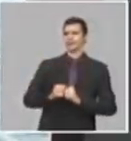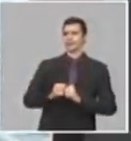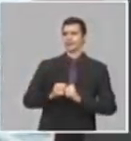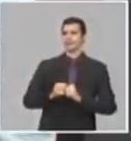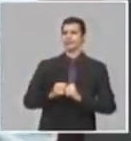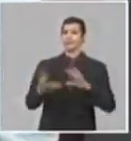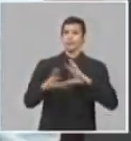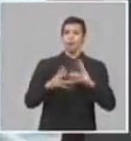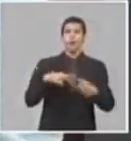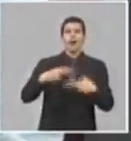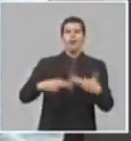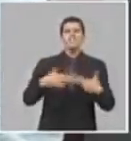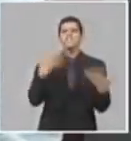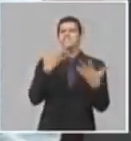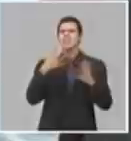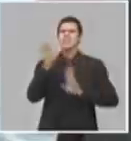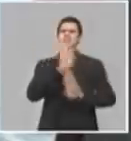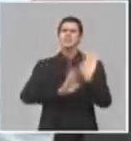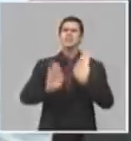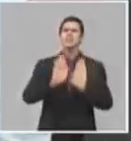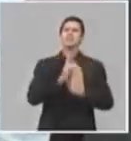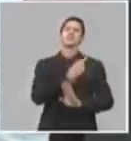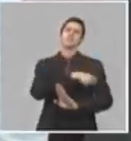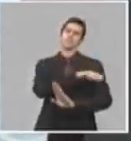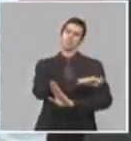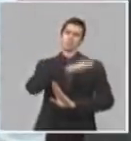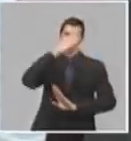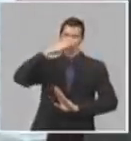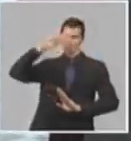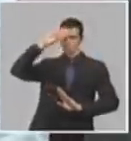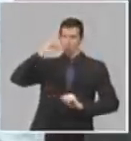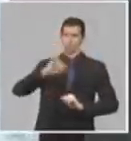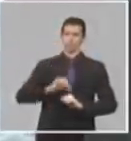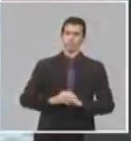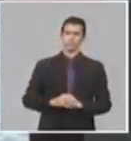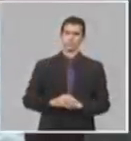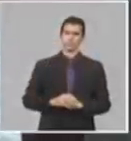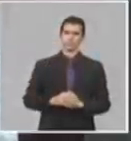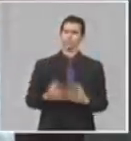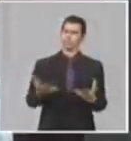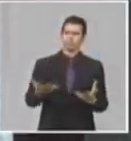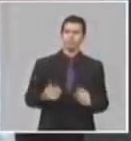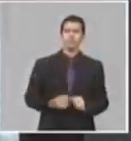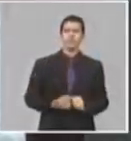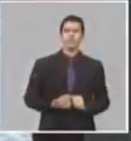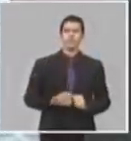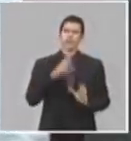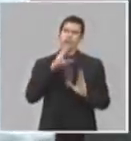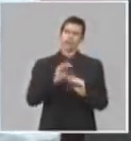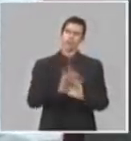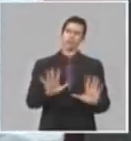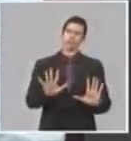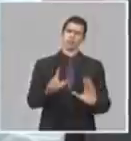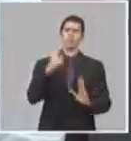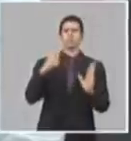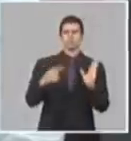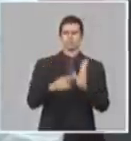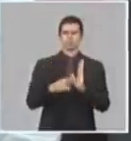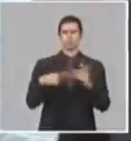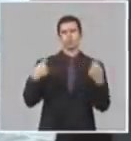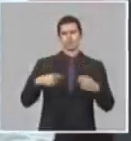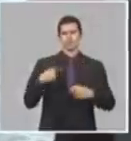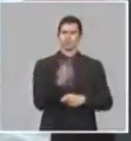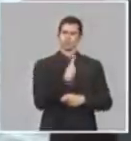pueblo. De todos modos, no hay dudas de que la manera más efectiva de comunicar es hacer las